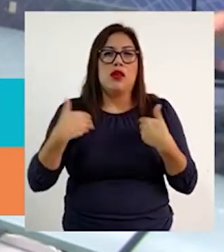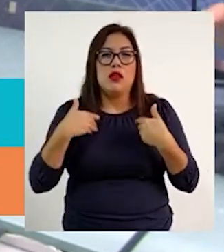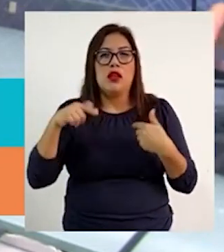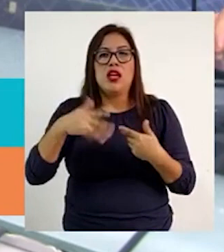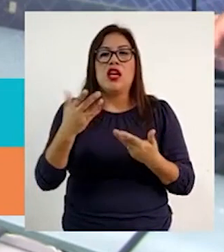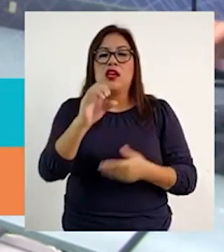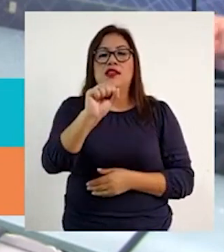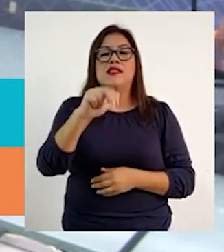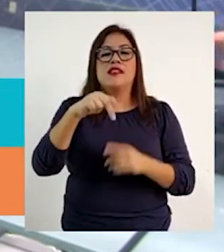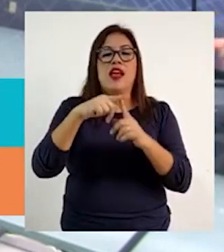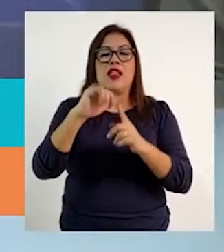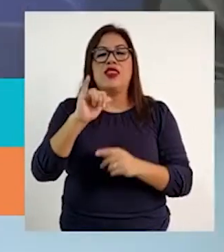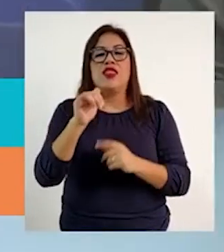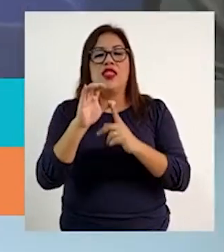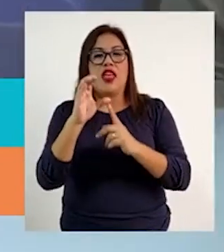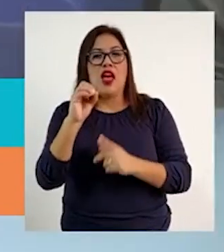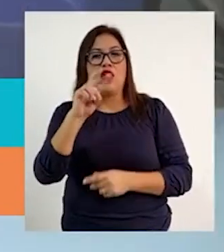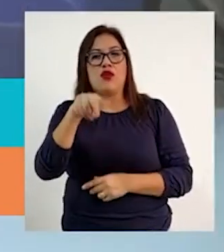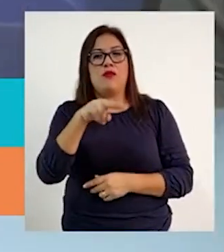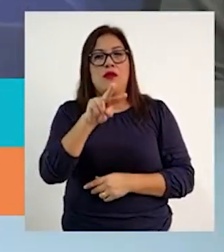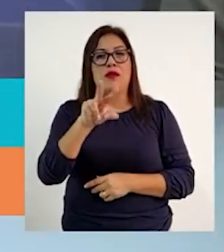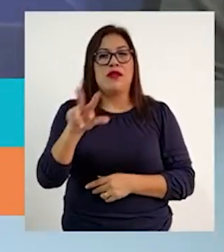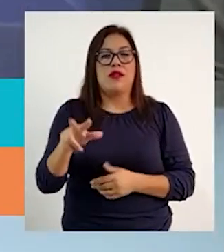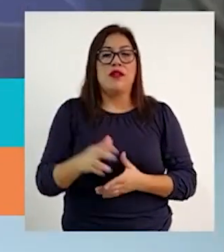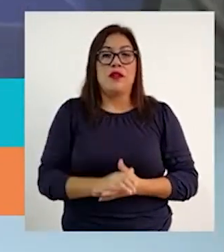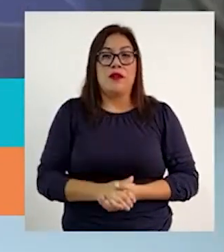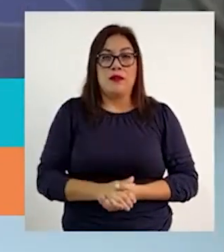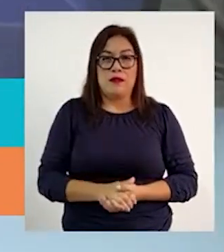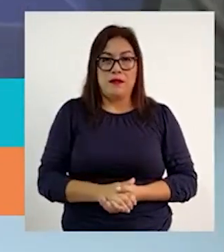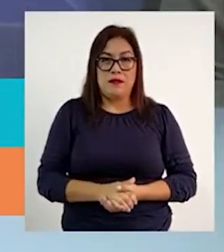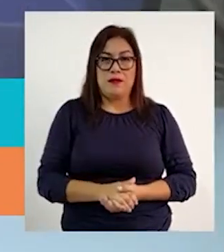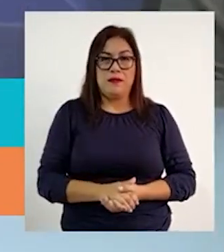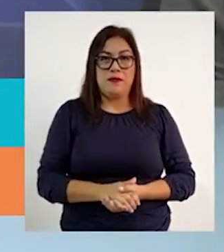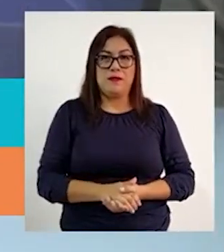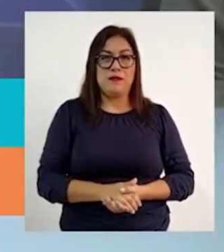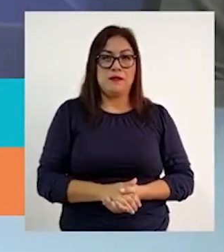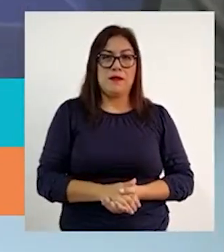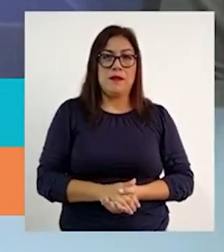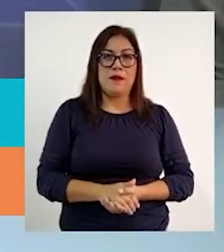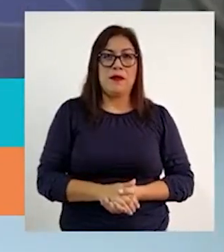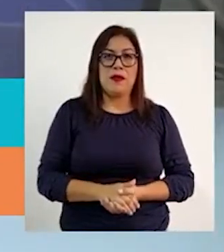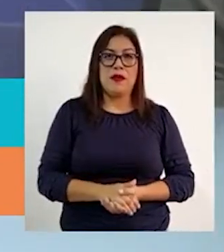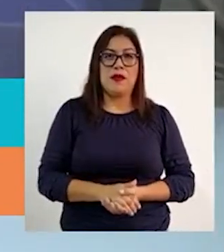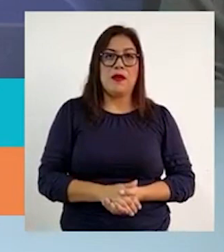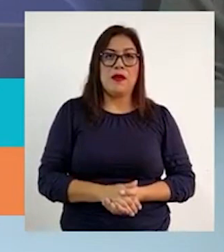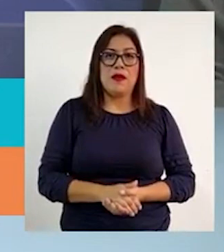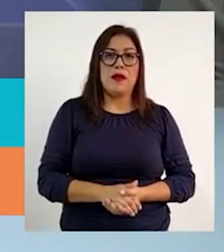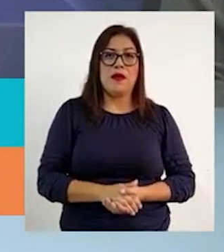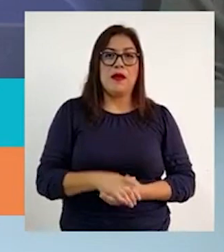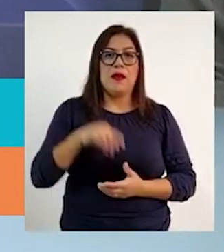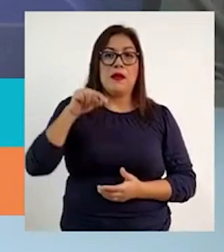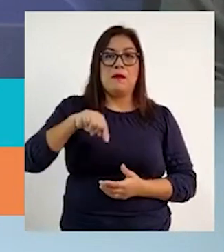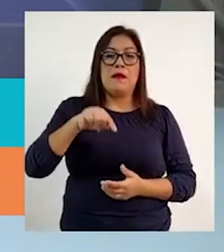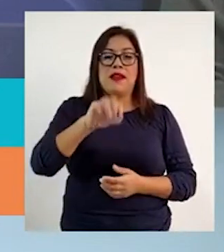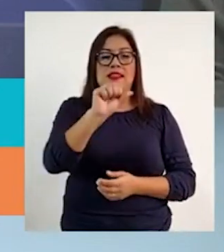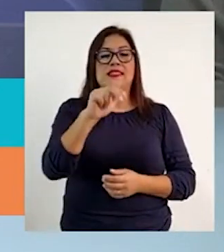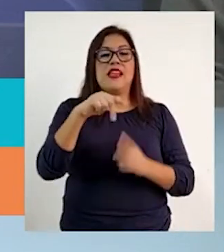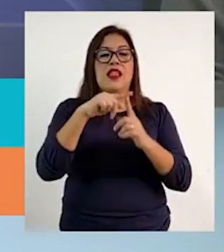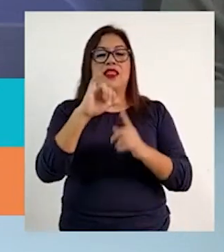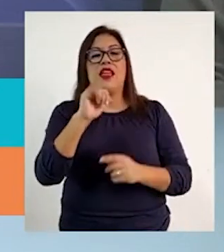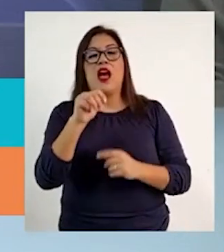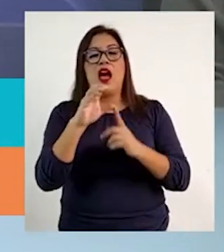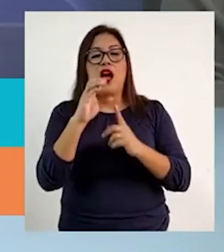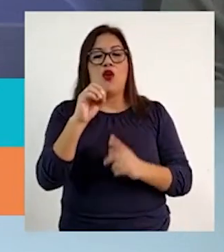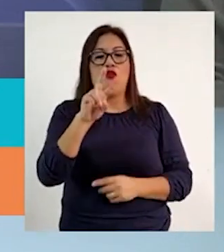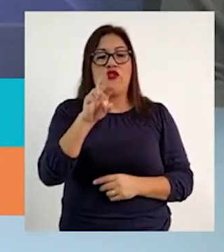Santiago 2023, Lucha? Bueno, definitivamente para Santiago 2023 ya